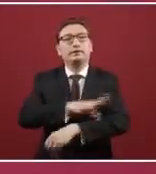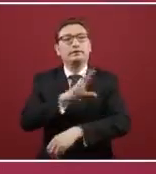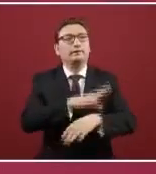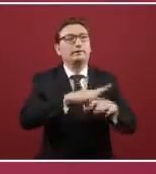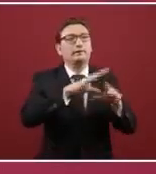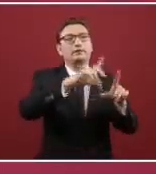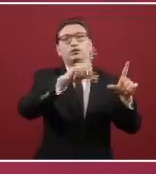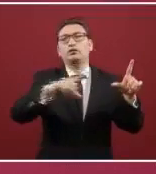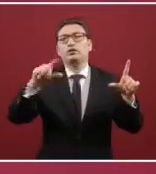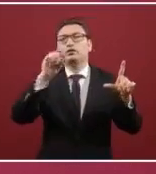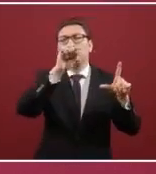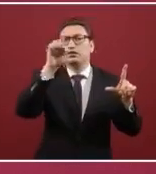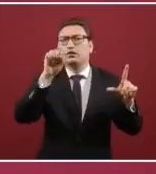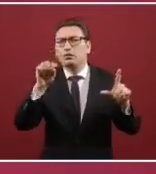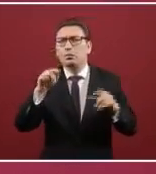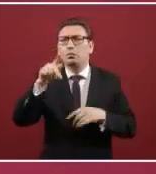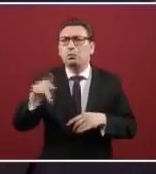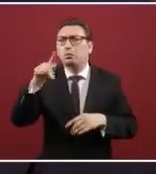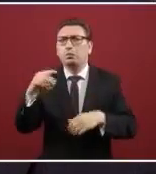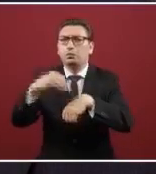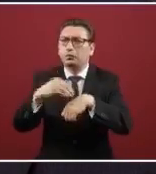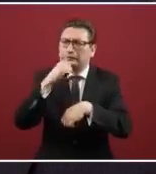electrificar los pueblos,